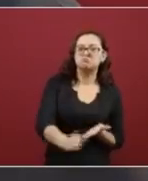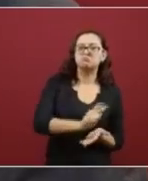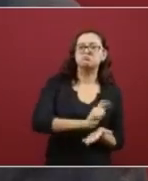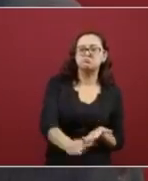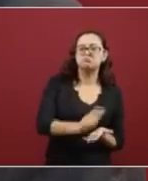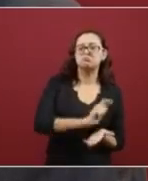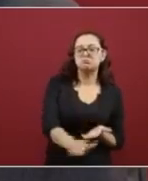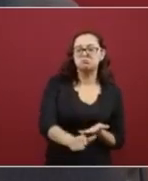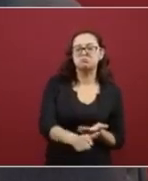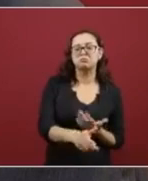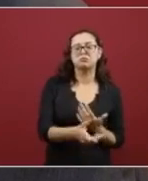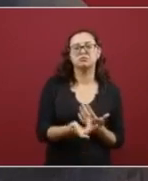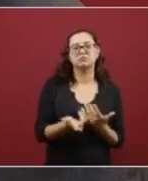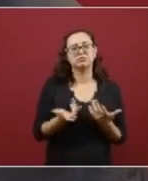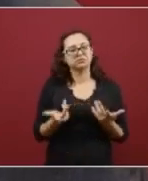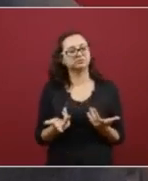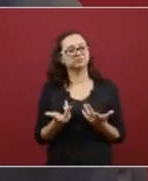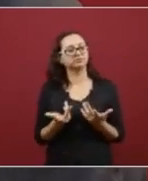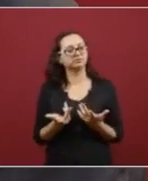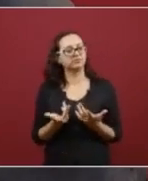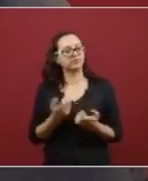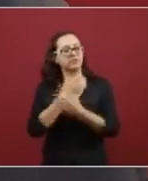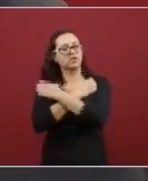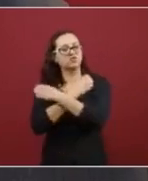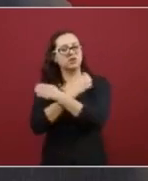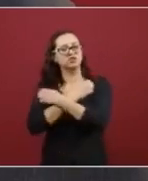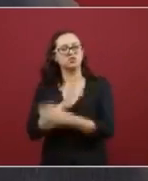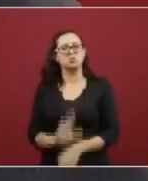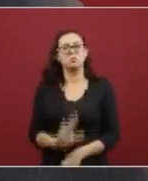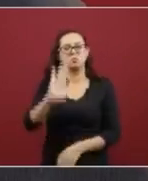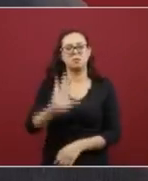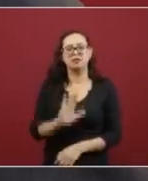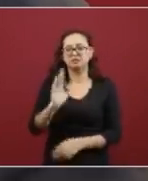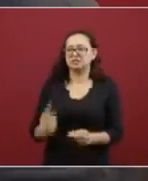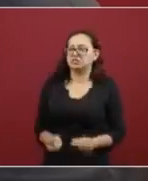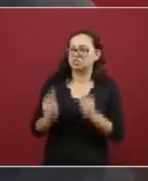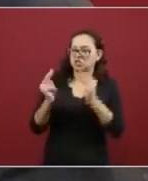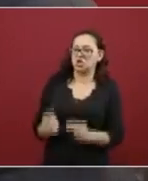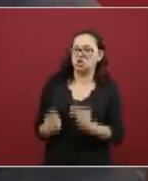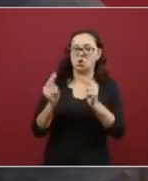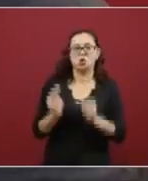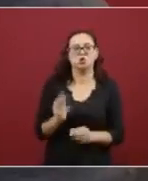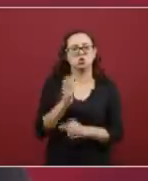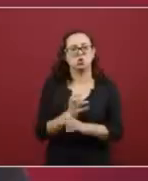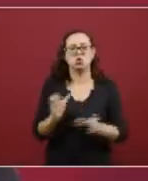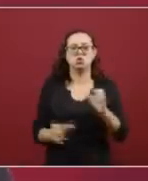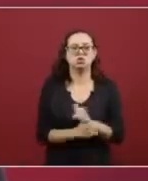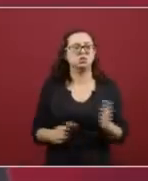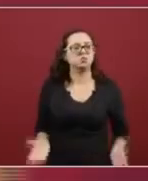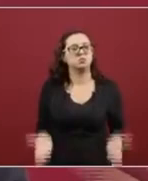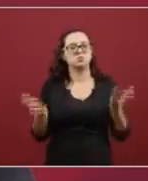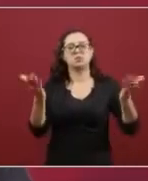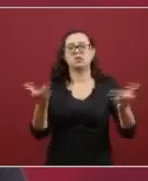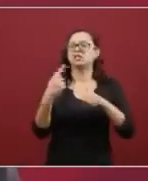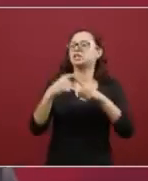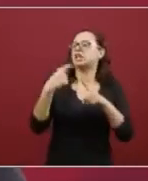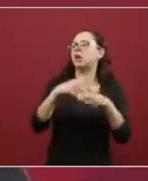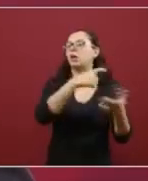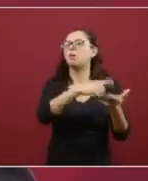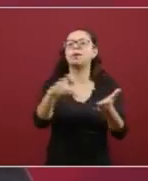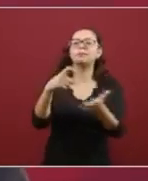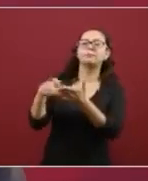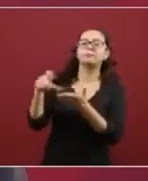como si la educación fuese una mercancía, ponerla al mercado para ver quién compra